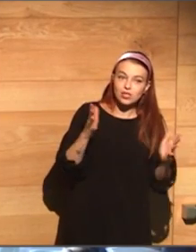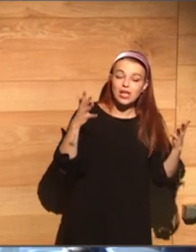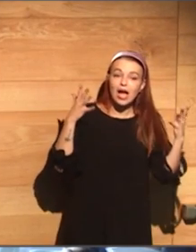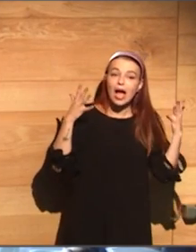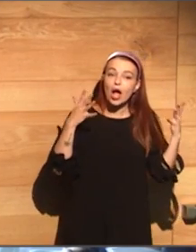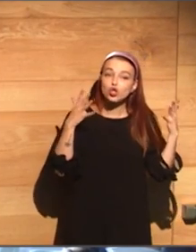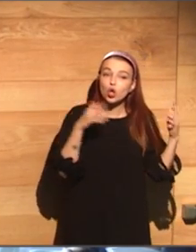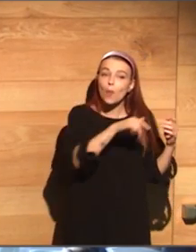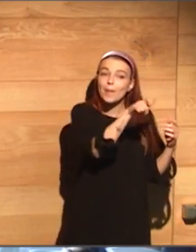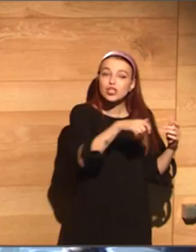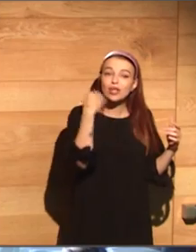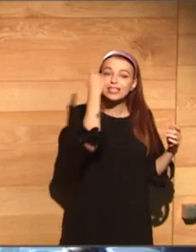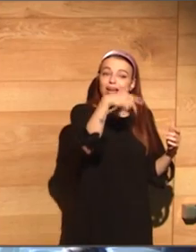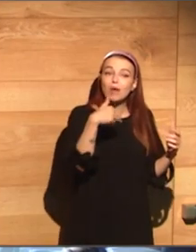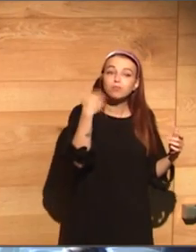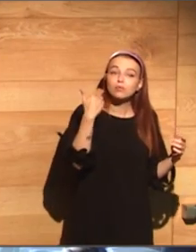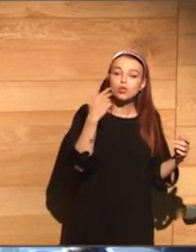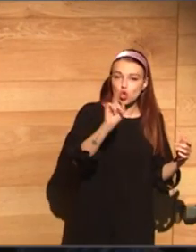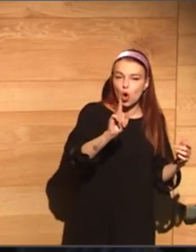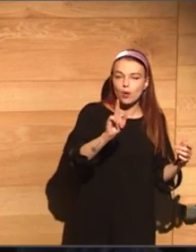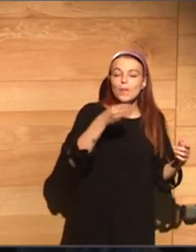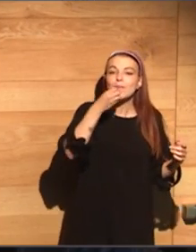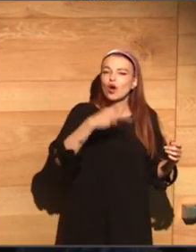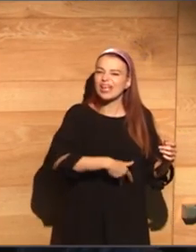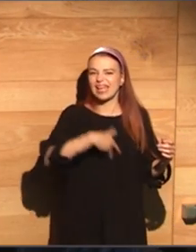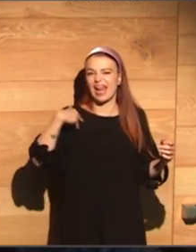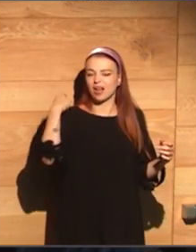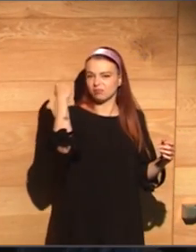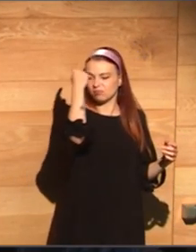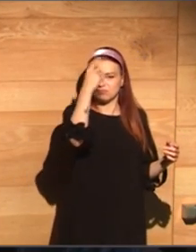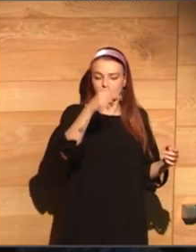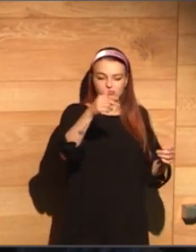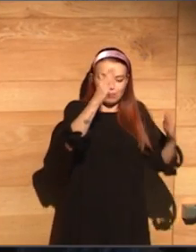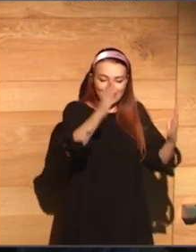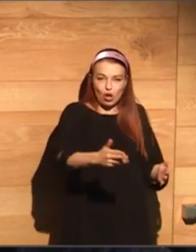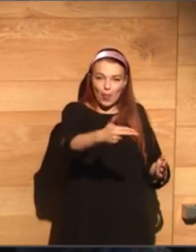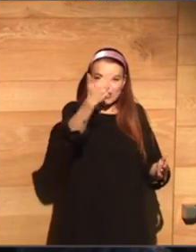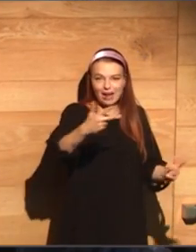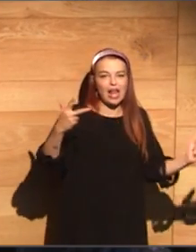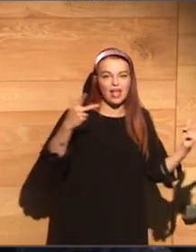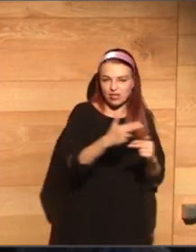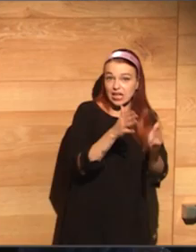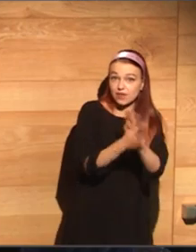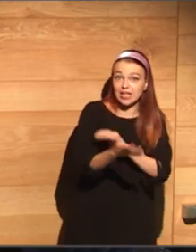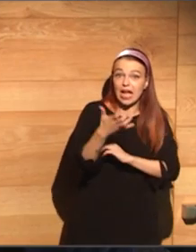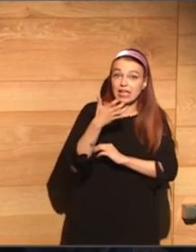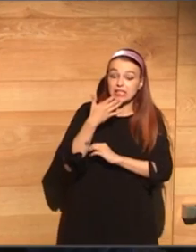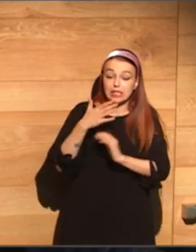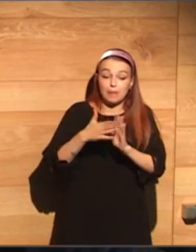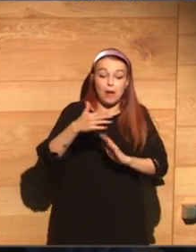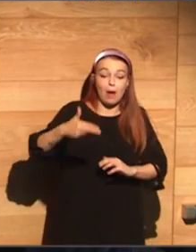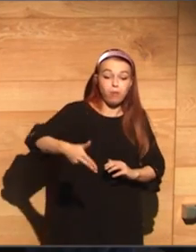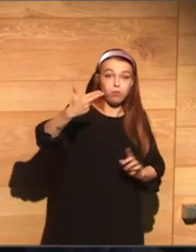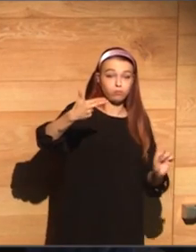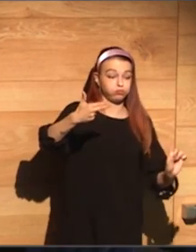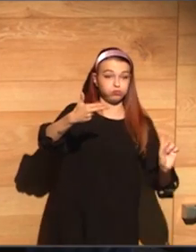disparar a la gente en el rostro, como que no te dispare. Eso, que no seas todo blanco. Eso. No ponerse en el camino de balas. Javi, morir